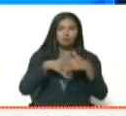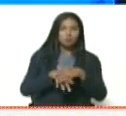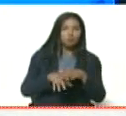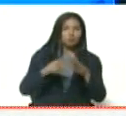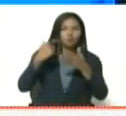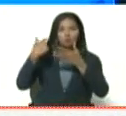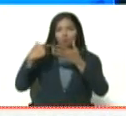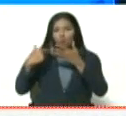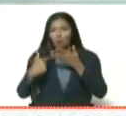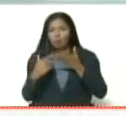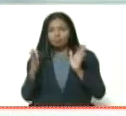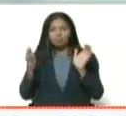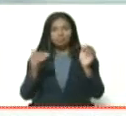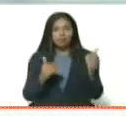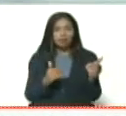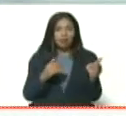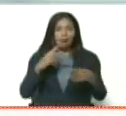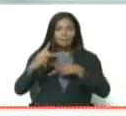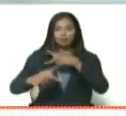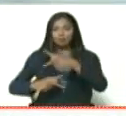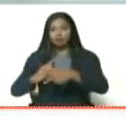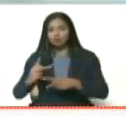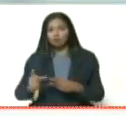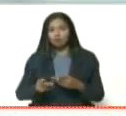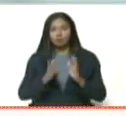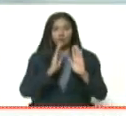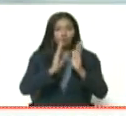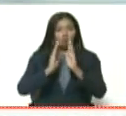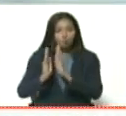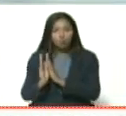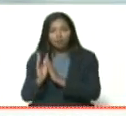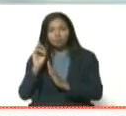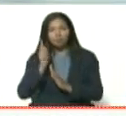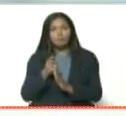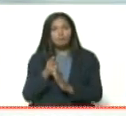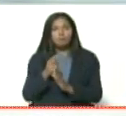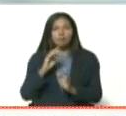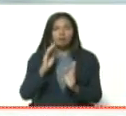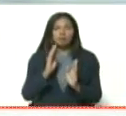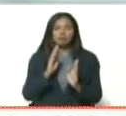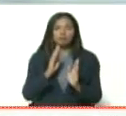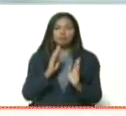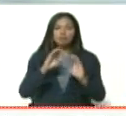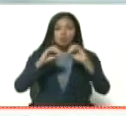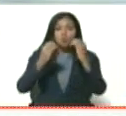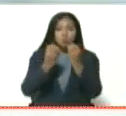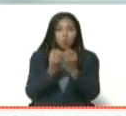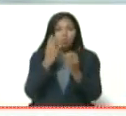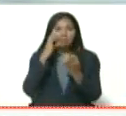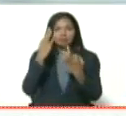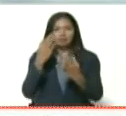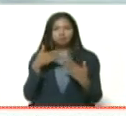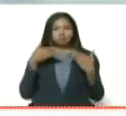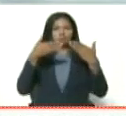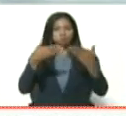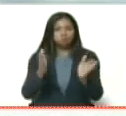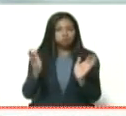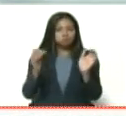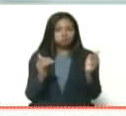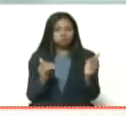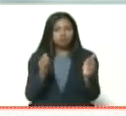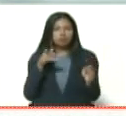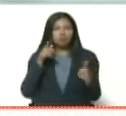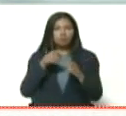fases de la producción, de la distribución, del control de que de verdad se entregue, que llegue. Y